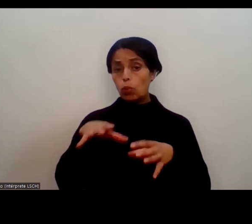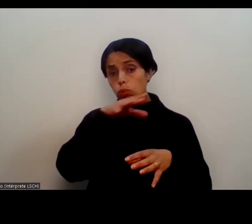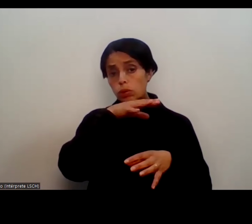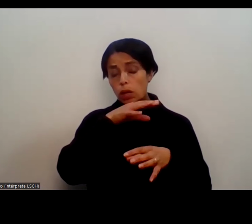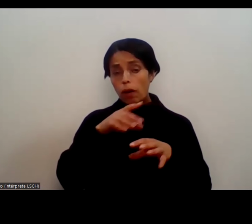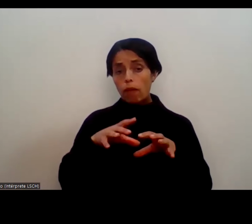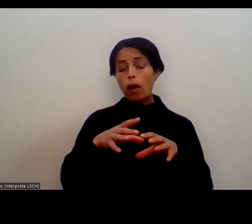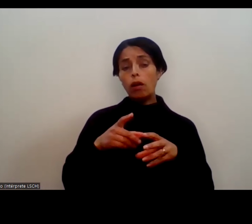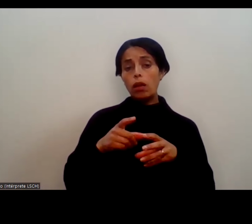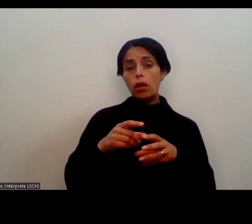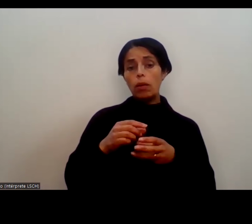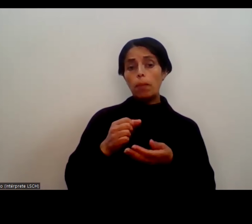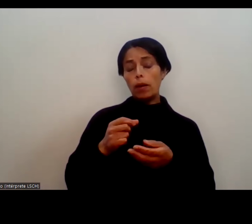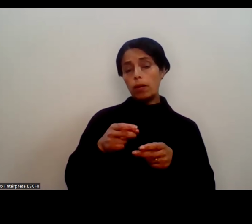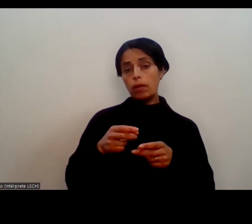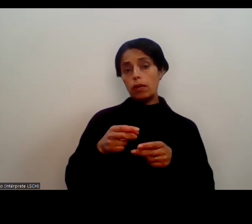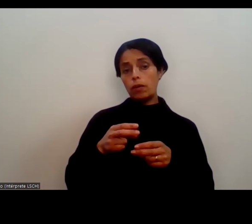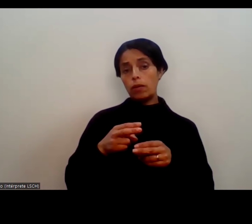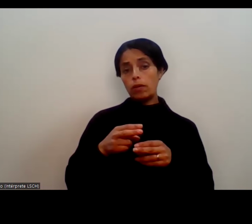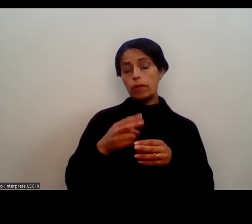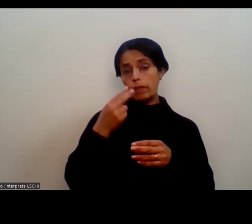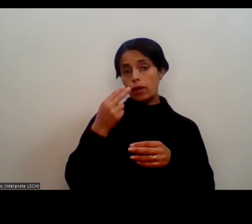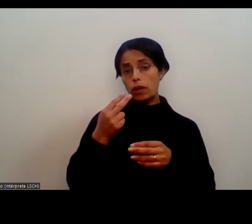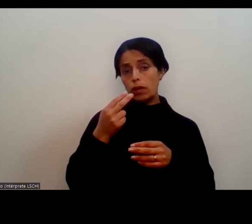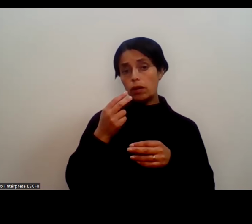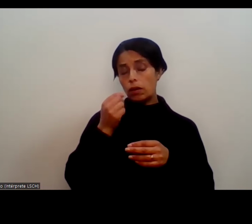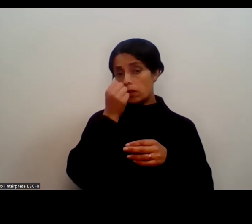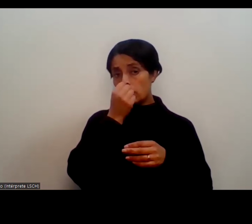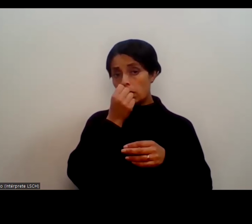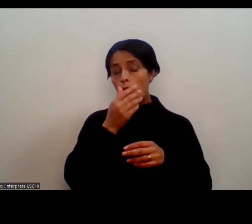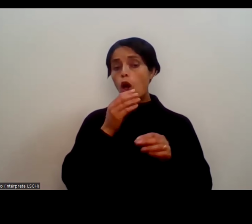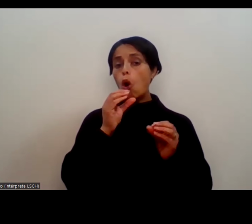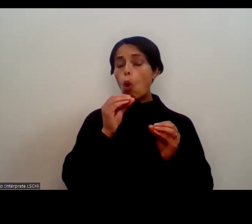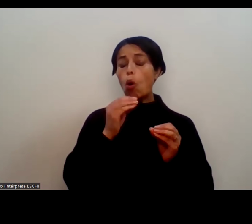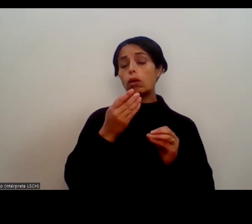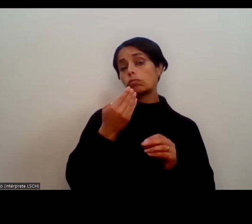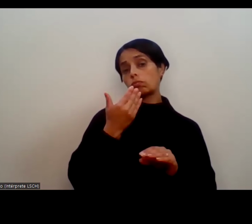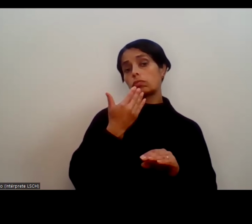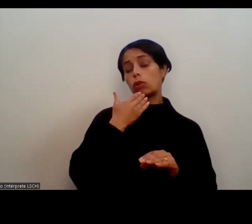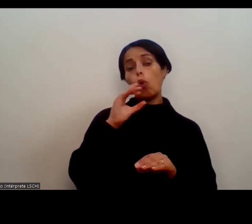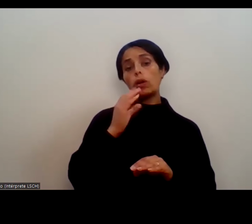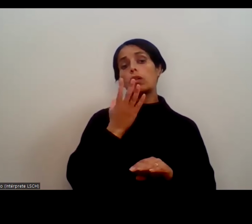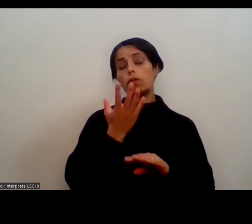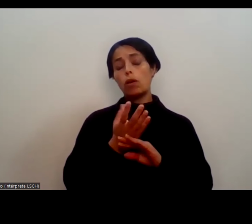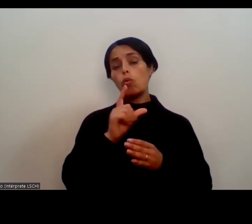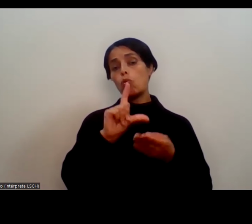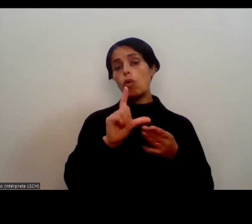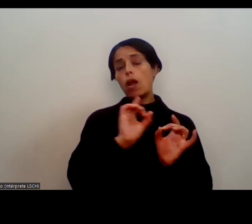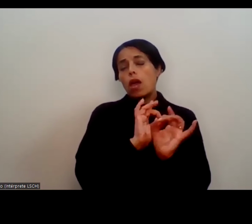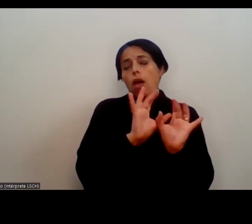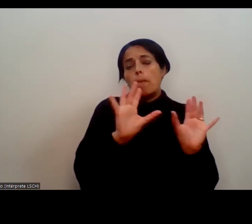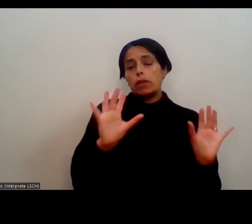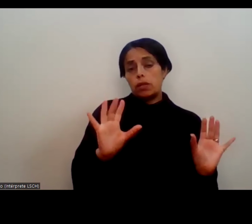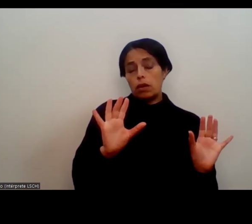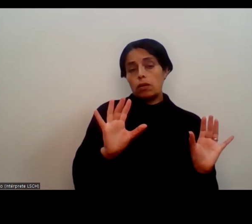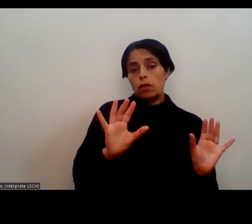otros elementos que connotaran alguna jerarquía o algún lugar especial